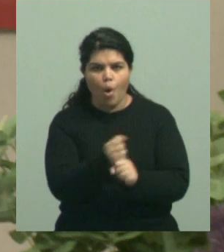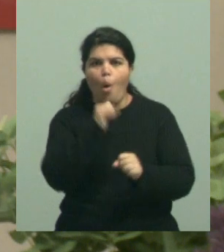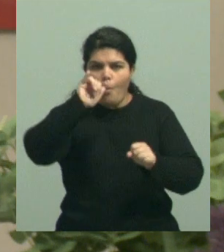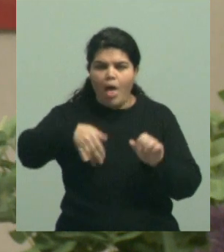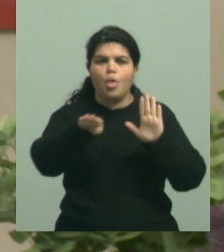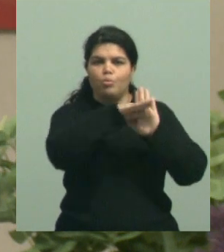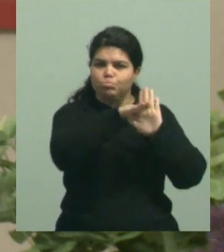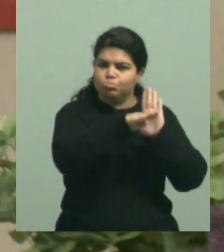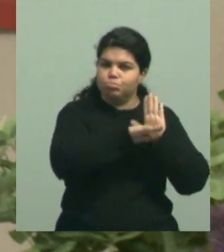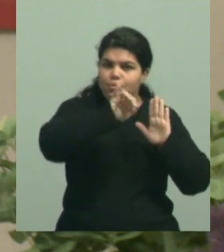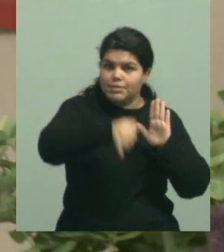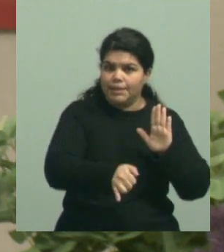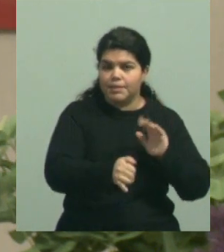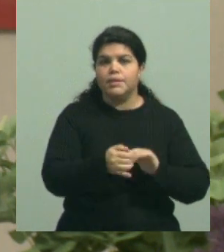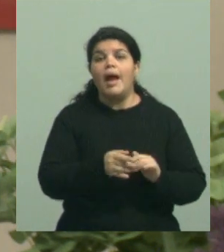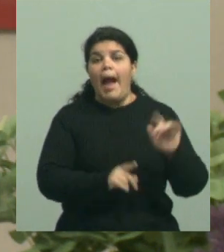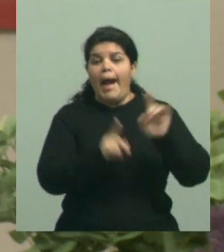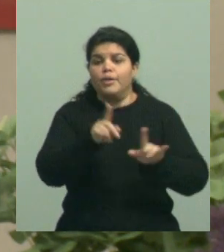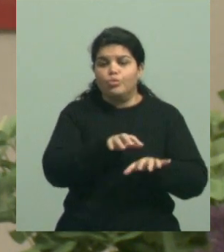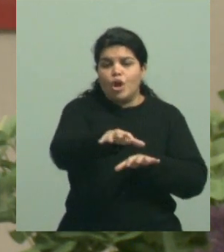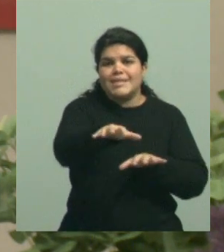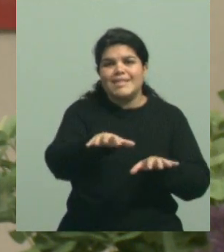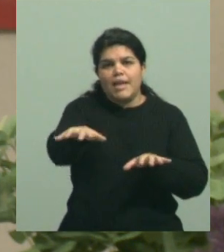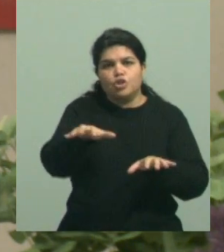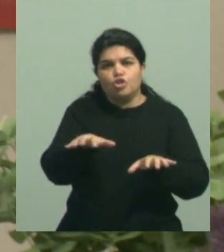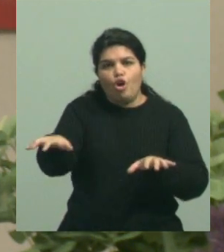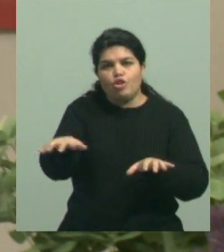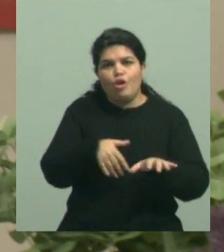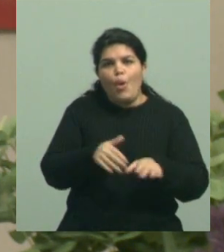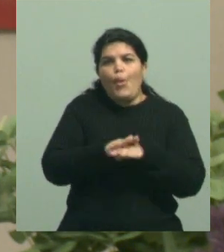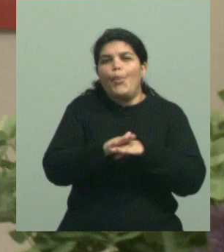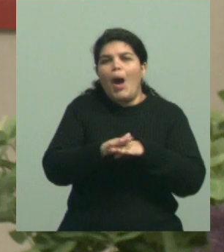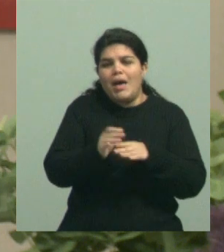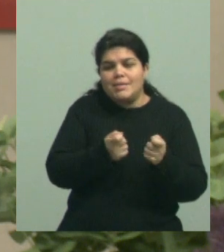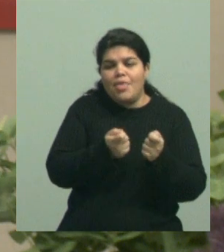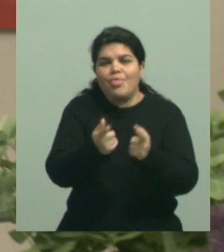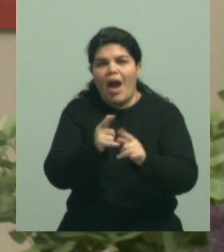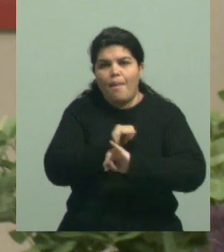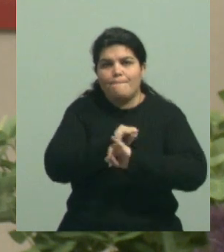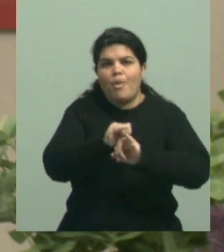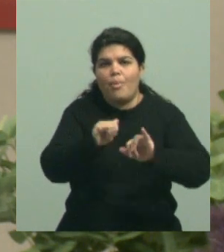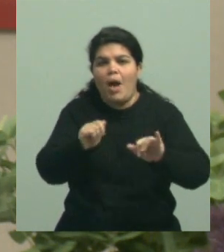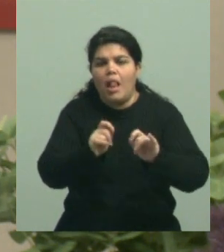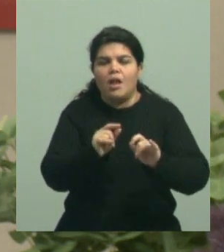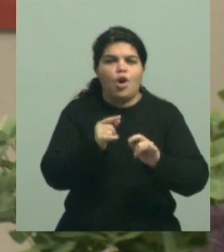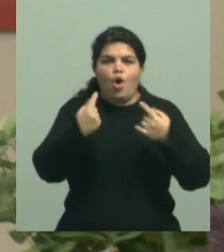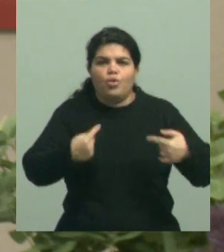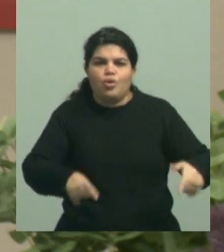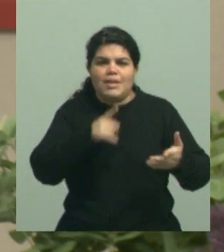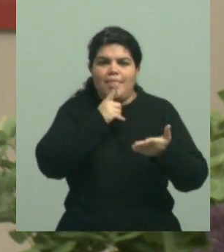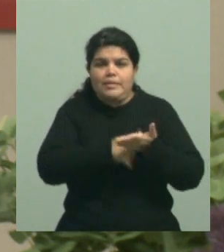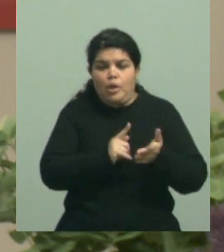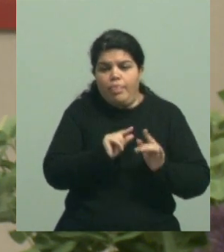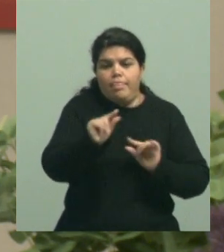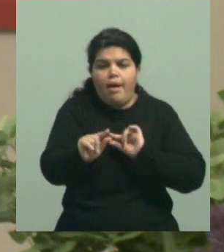con medidas, podríamos decir básicas, elementales, pero ha llegado el gobierno de México a sectores